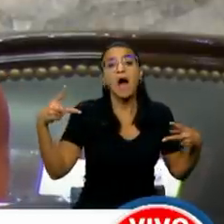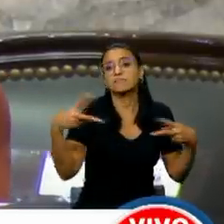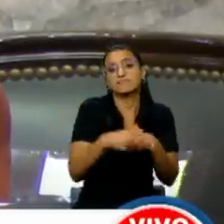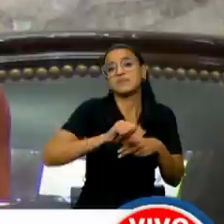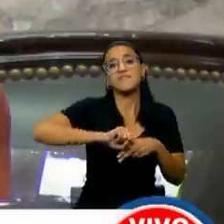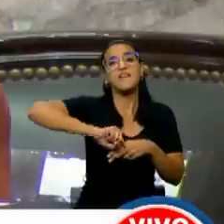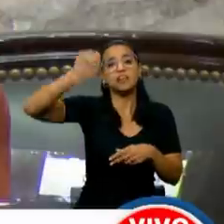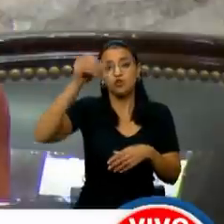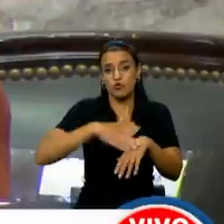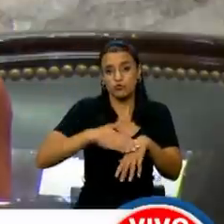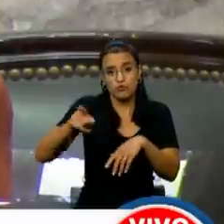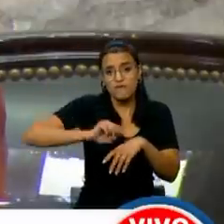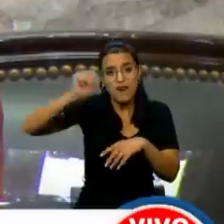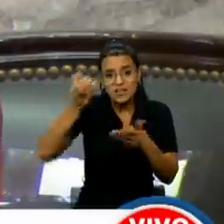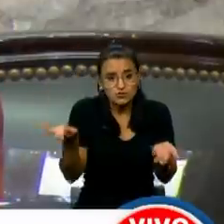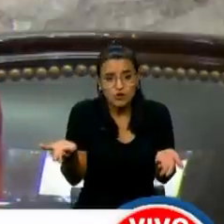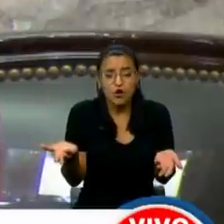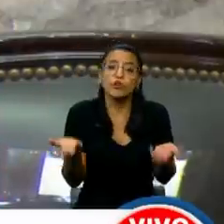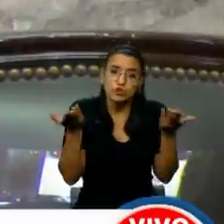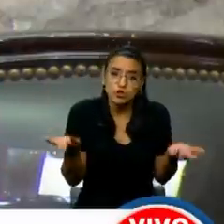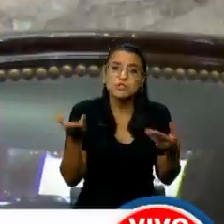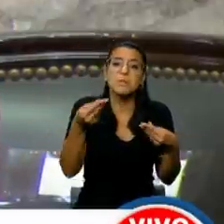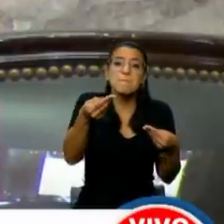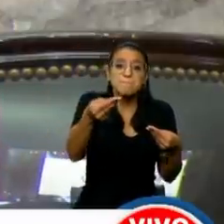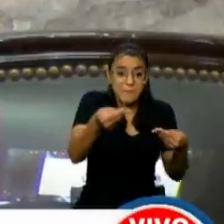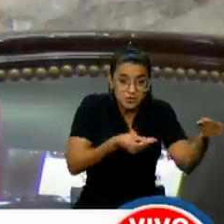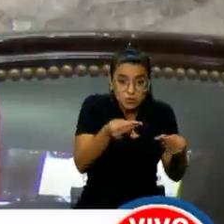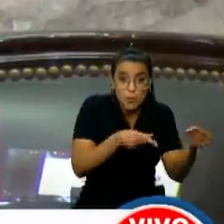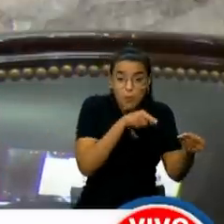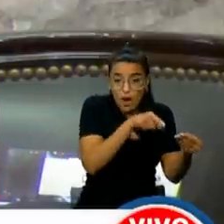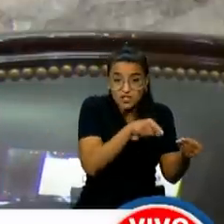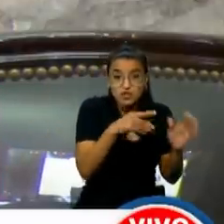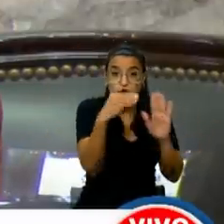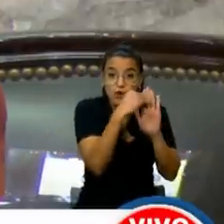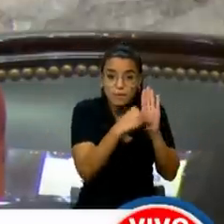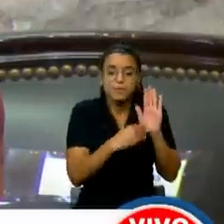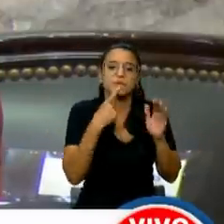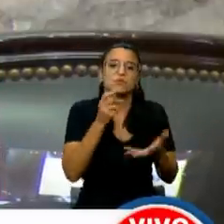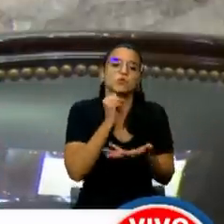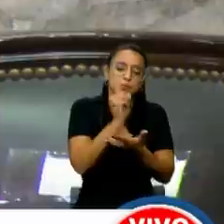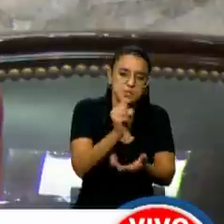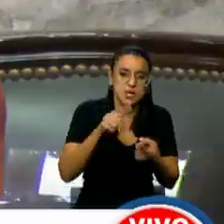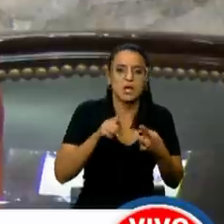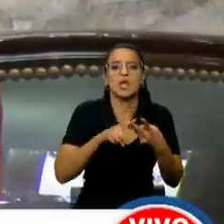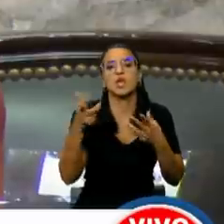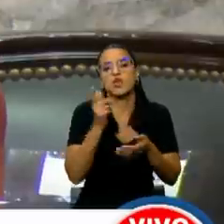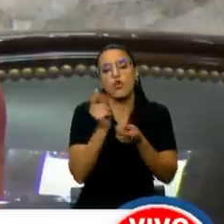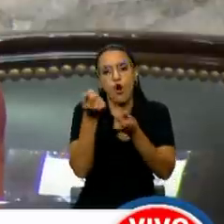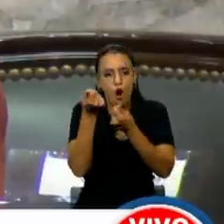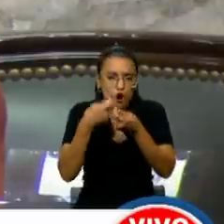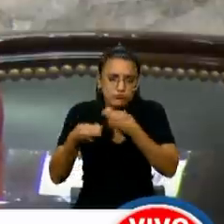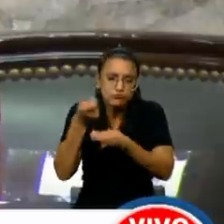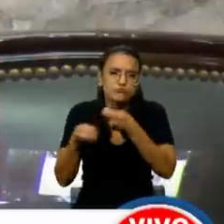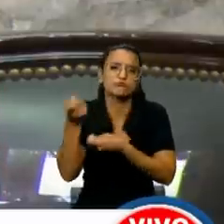inflación entonces el presupuesto establece subsidios fideicomisos